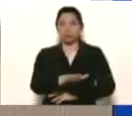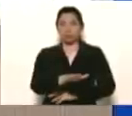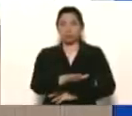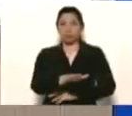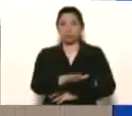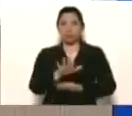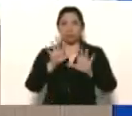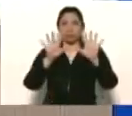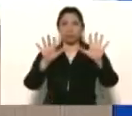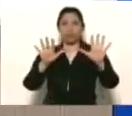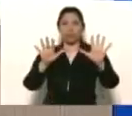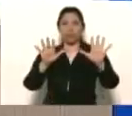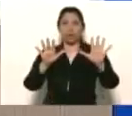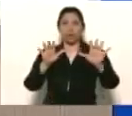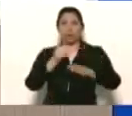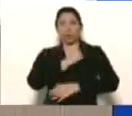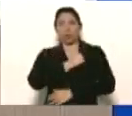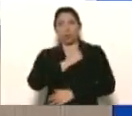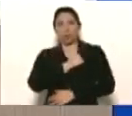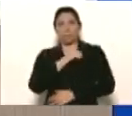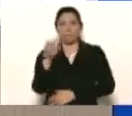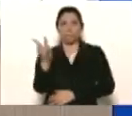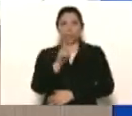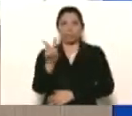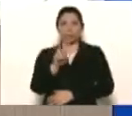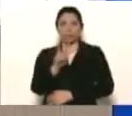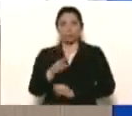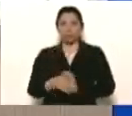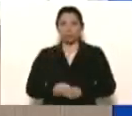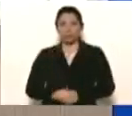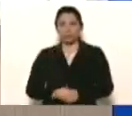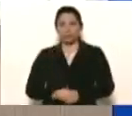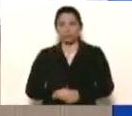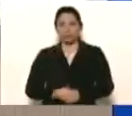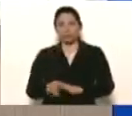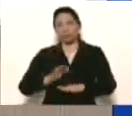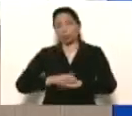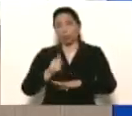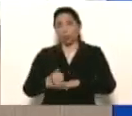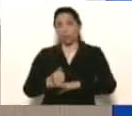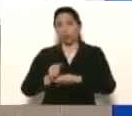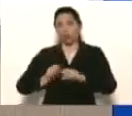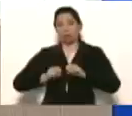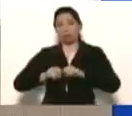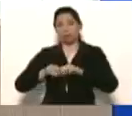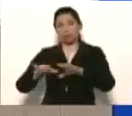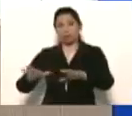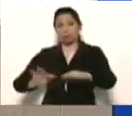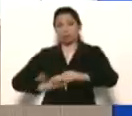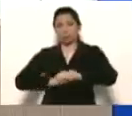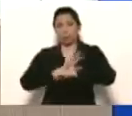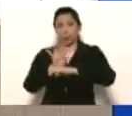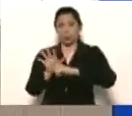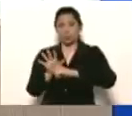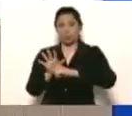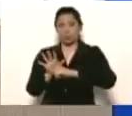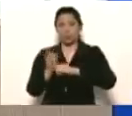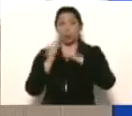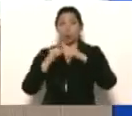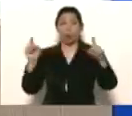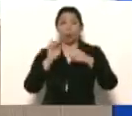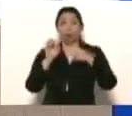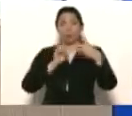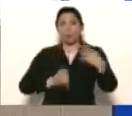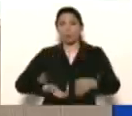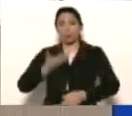compatriotas venezolanos producto de la infección por kobe 19 otro elemento muy